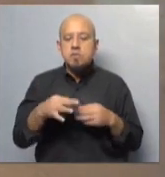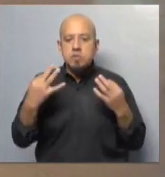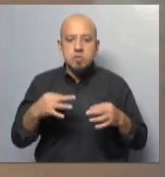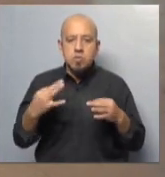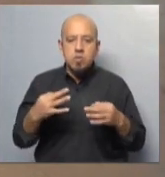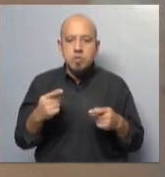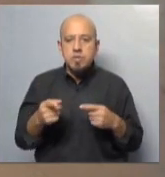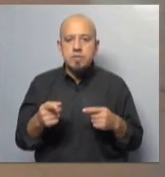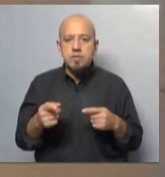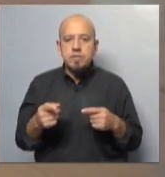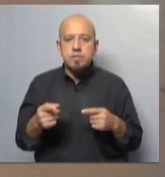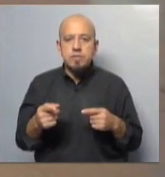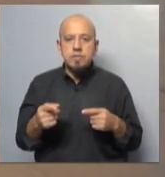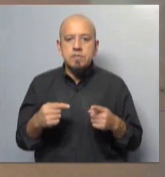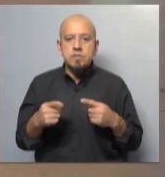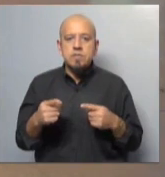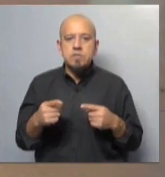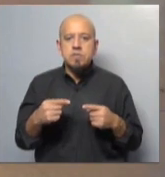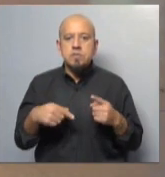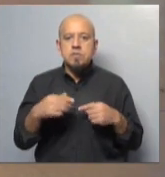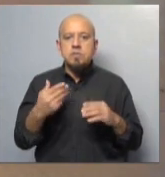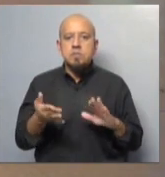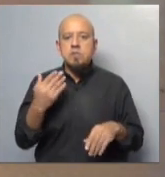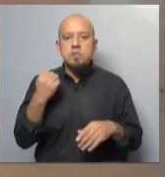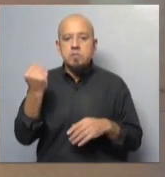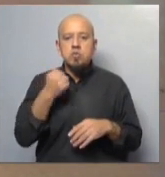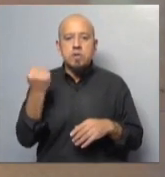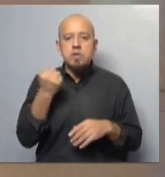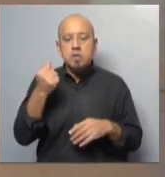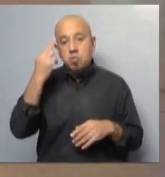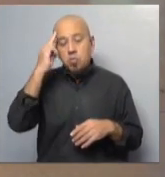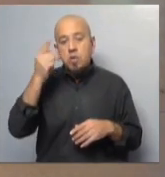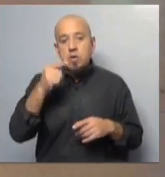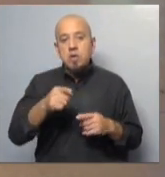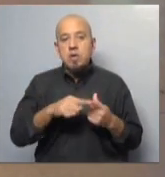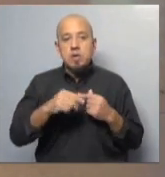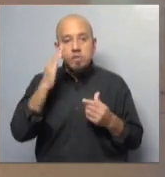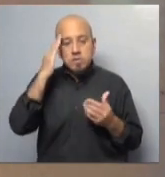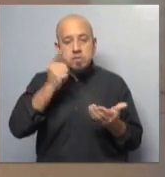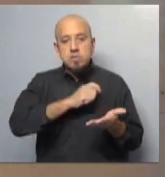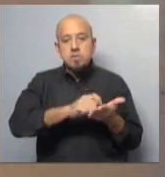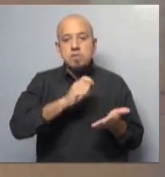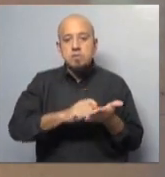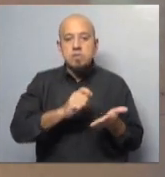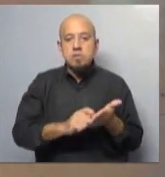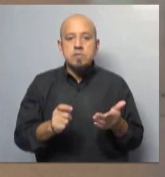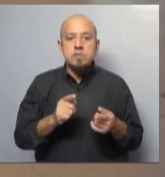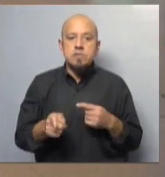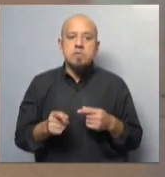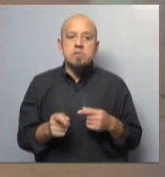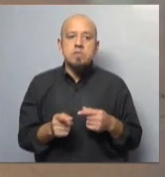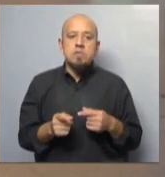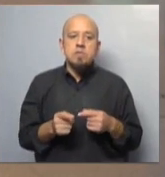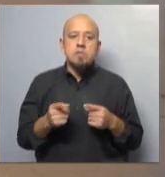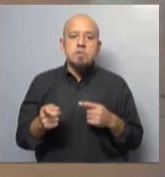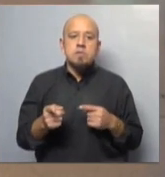estoy seguro que estamos frente a uno de los dramaturgos más importantes que tiene Uruguay, que estrena no muy seguido y